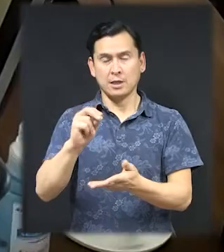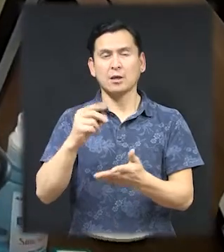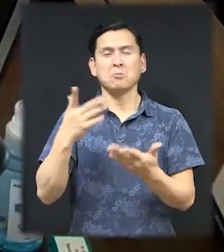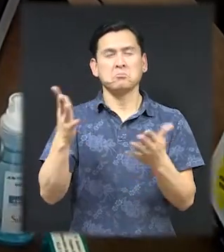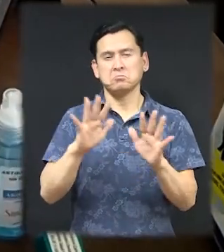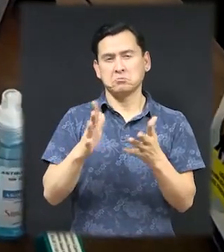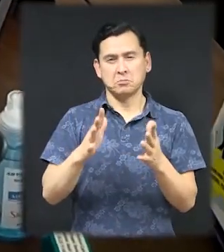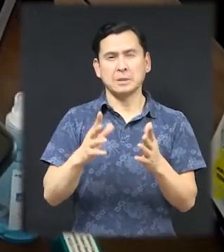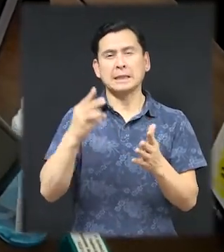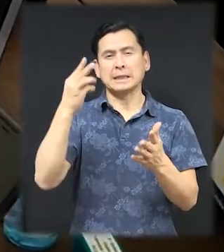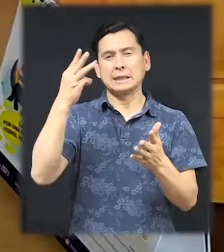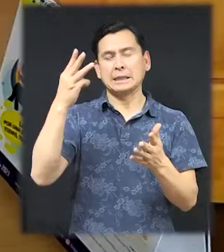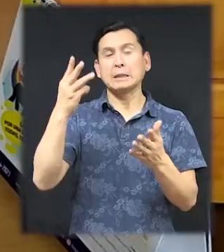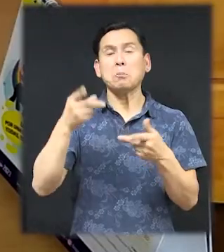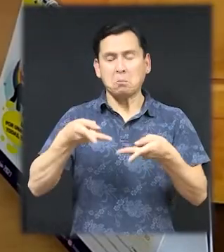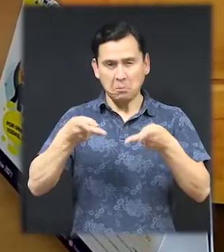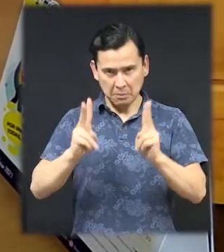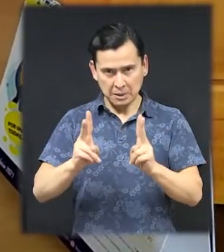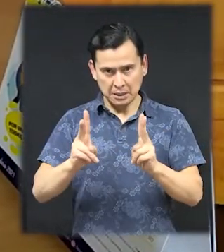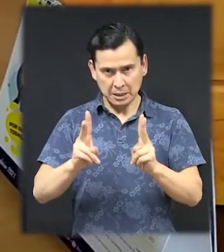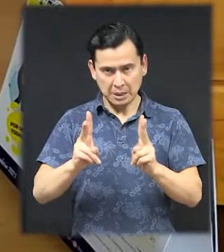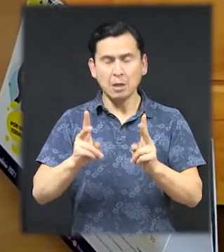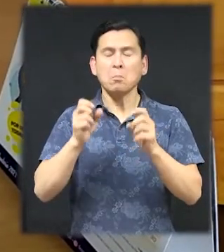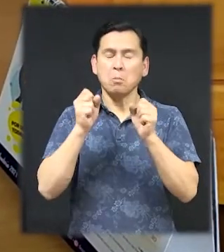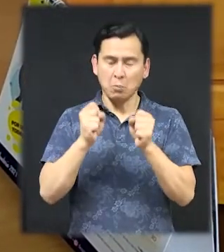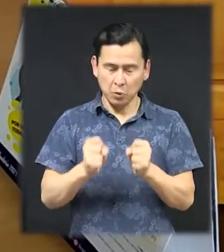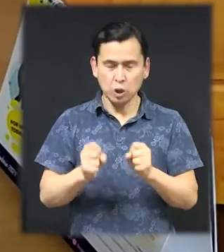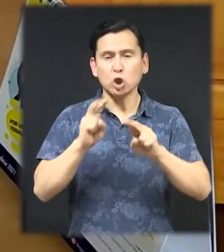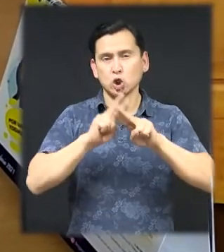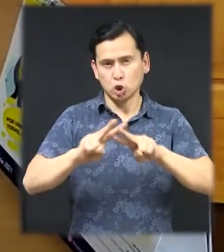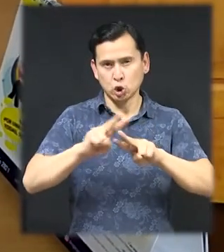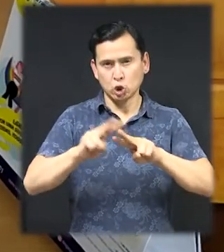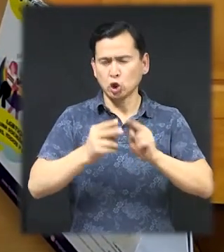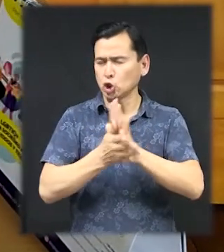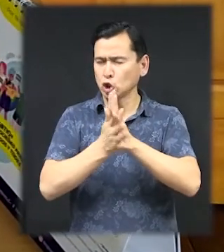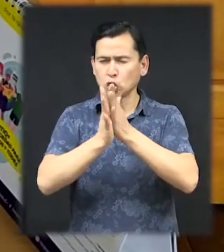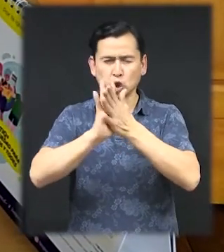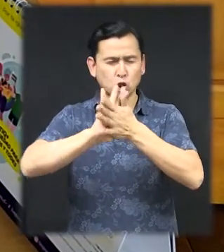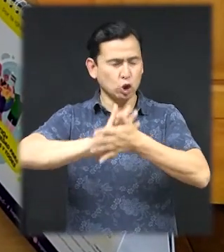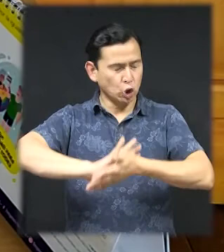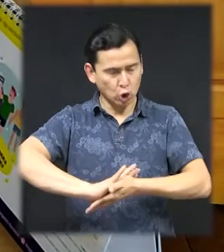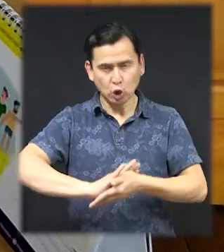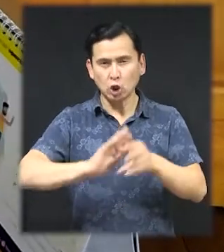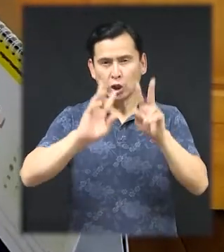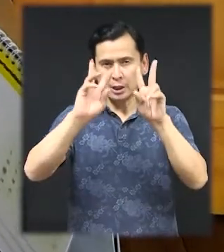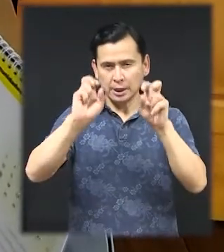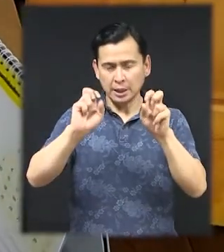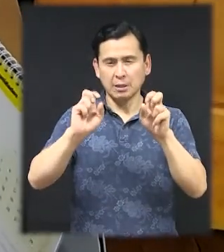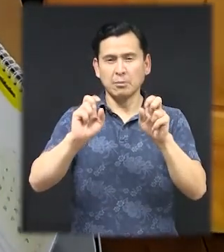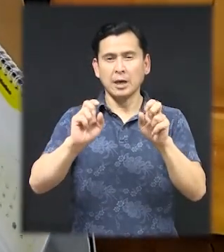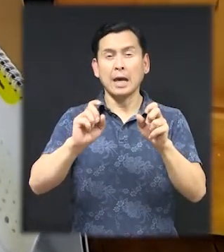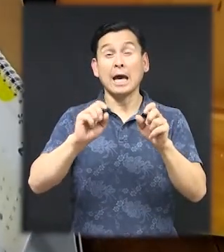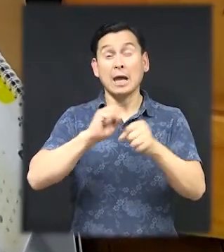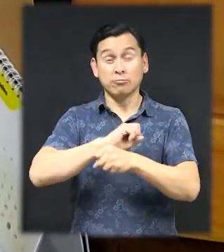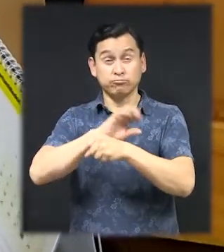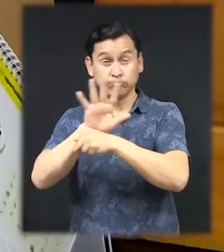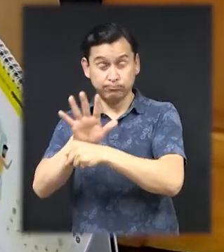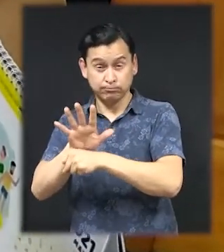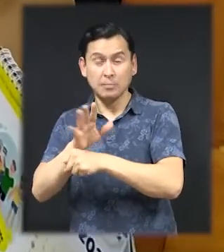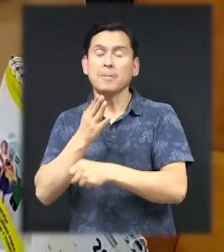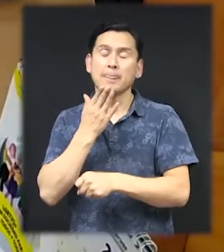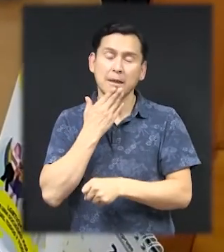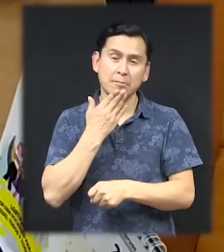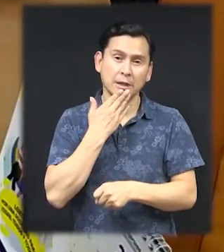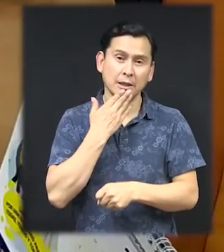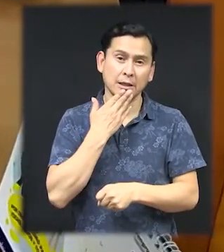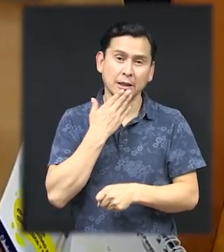nuestros pacientes y sus familiares para informarles del resultado de lo que son las determinaciones de PCR y los avances que